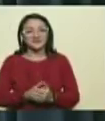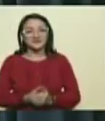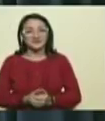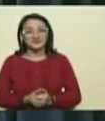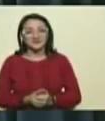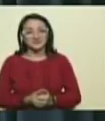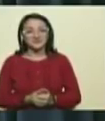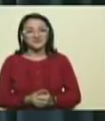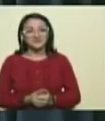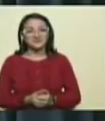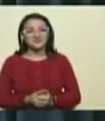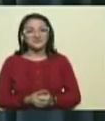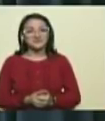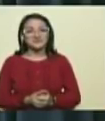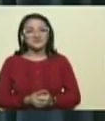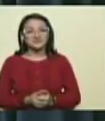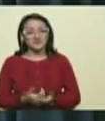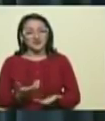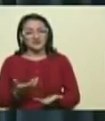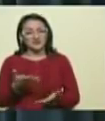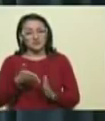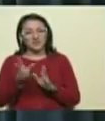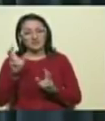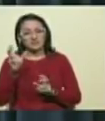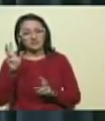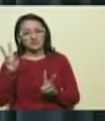señor Almagro. Pero